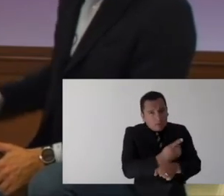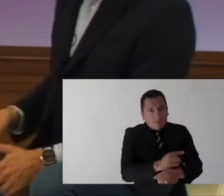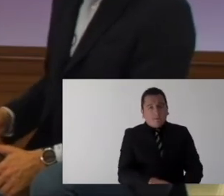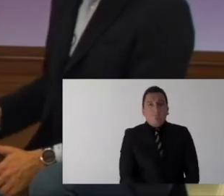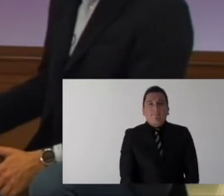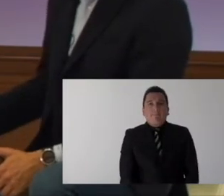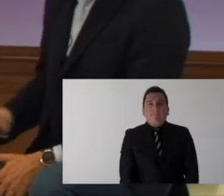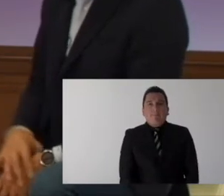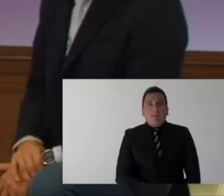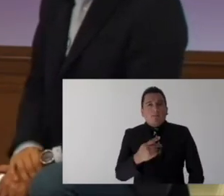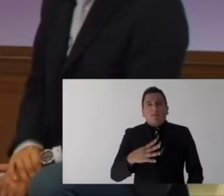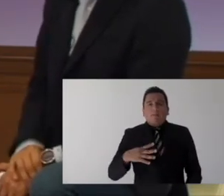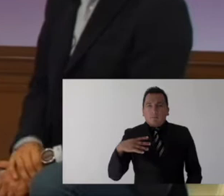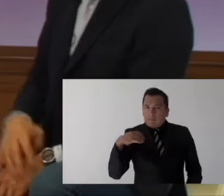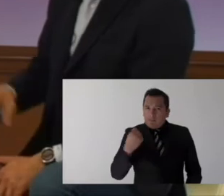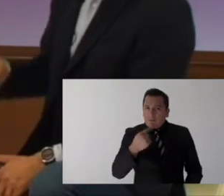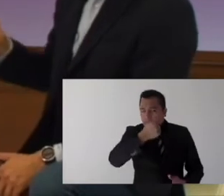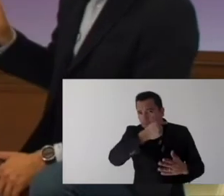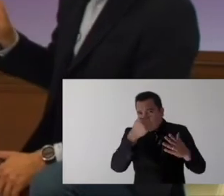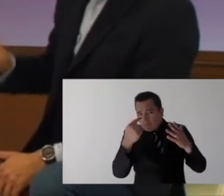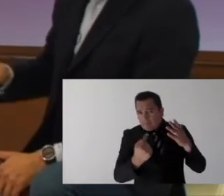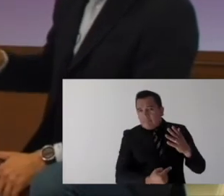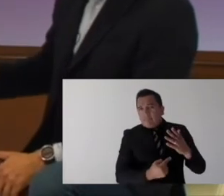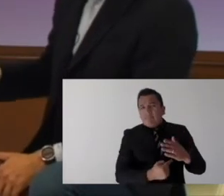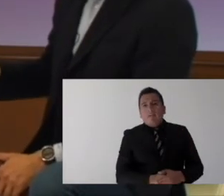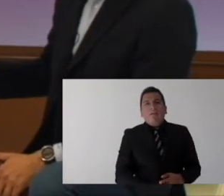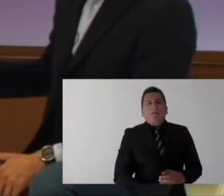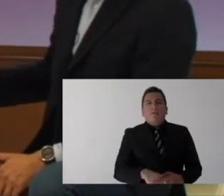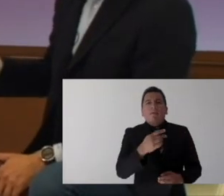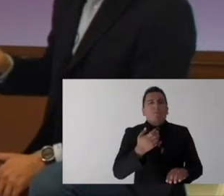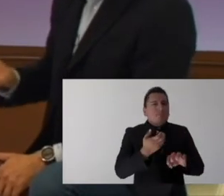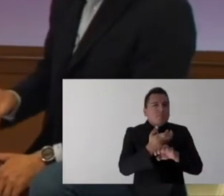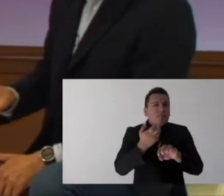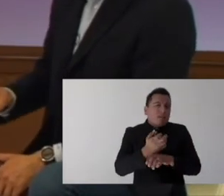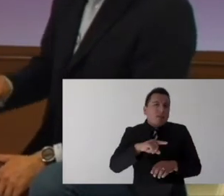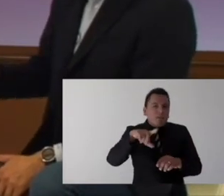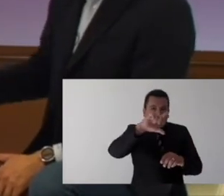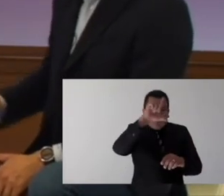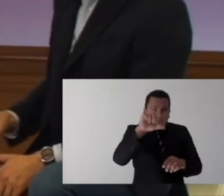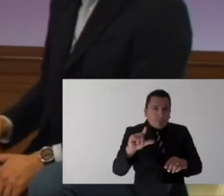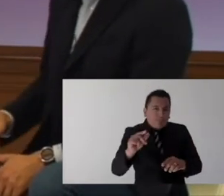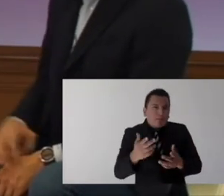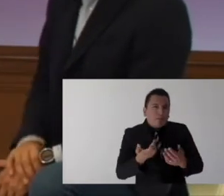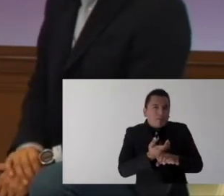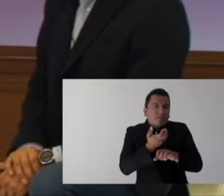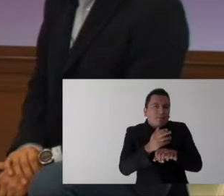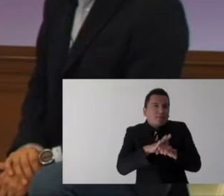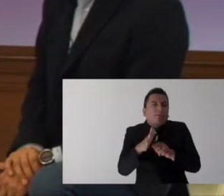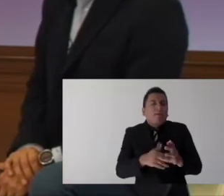estos esfuerzos o estos trabajos que están realizando, ¿en qué estados de la República tienen presencia o cómo es que están organizados,